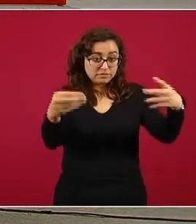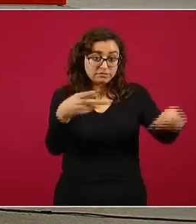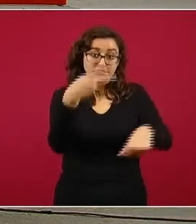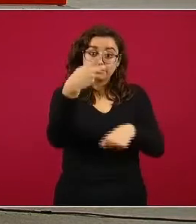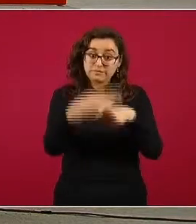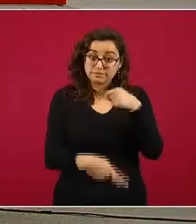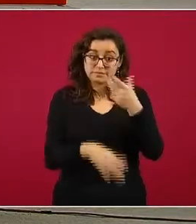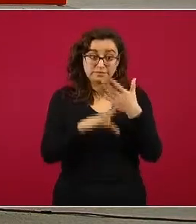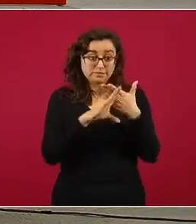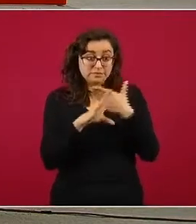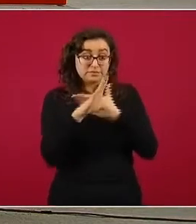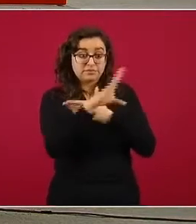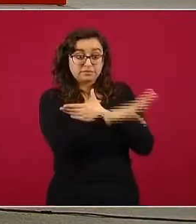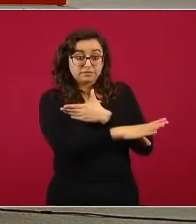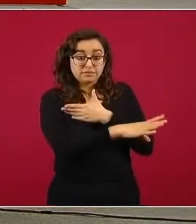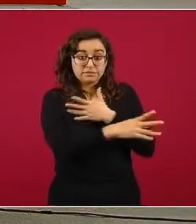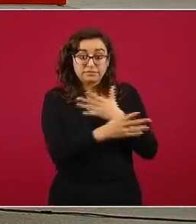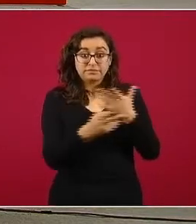del virus SARS-CoV-2,